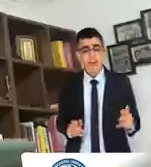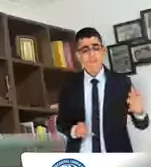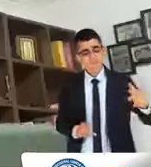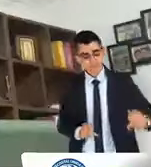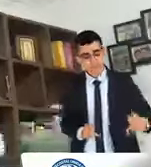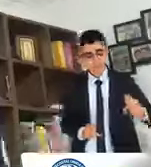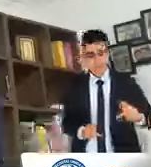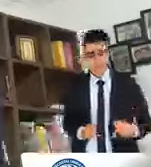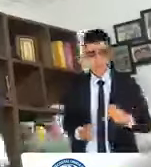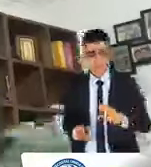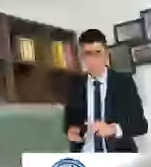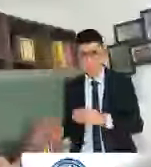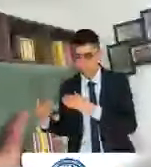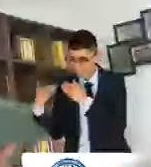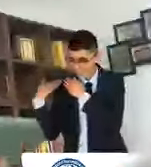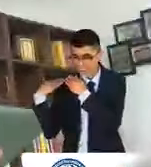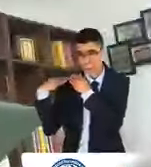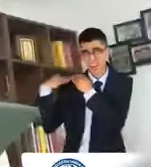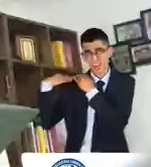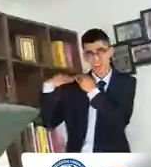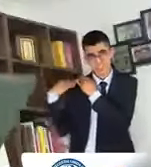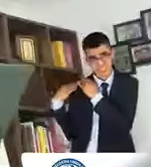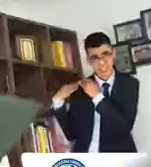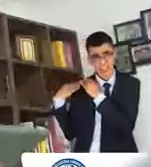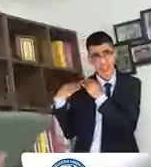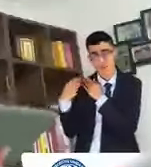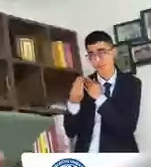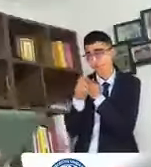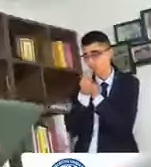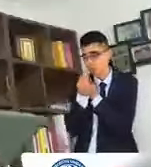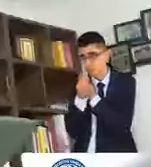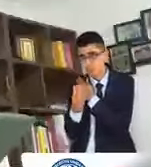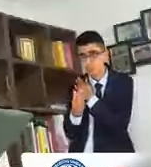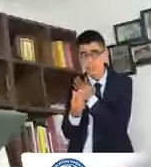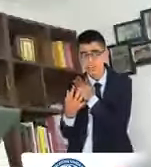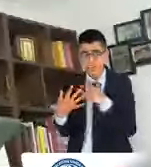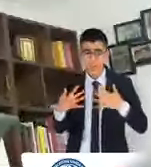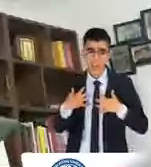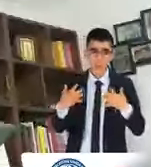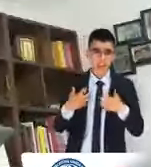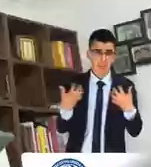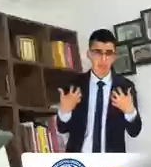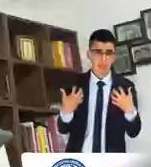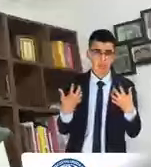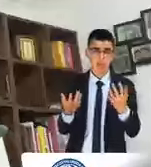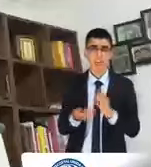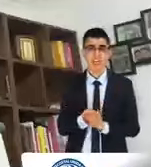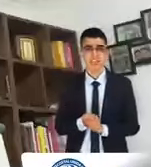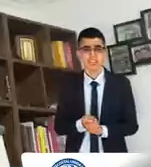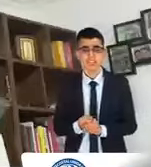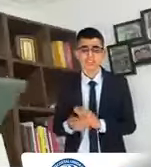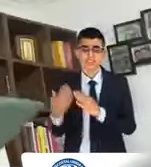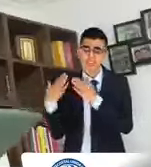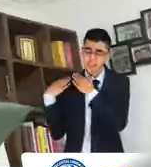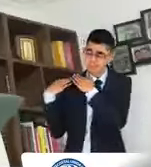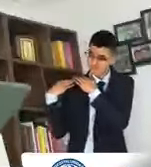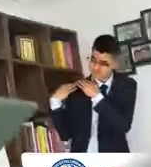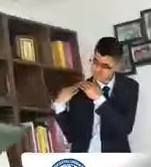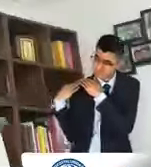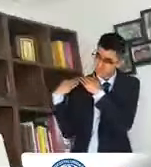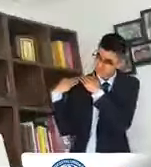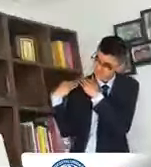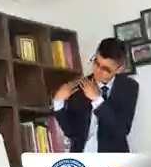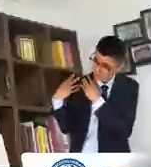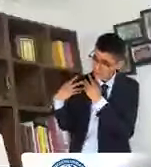llevaban los enseres, iban cargados, sobre los hombros llevaban la masa, la comida, los